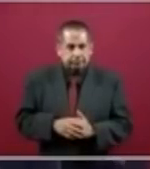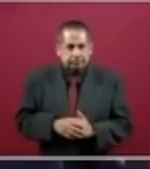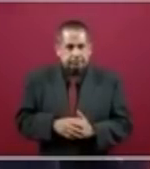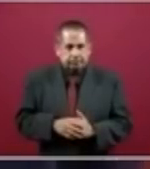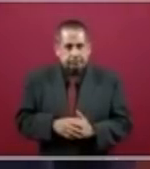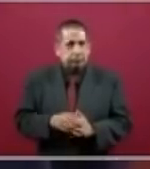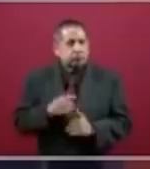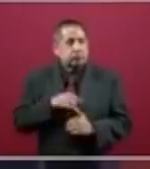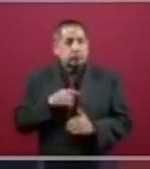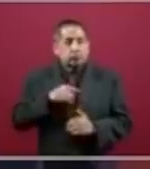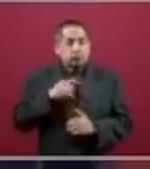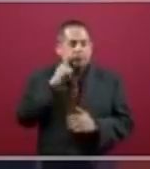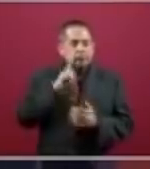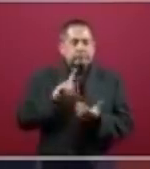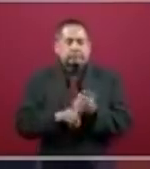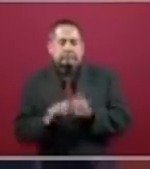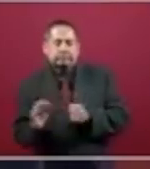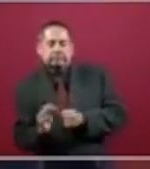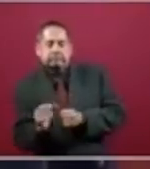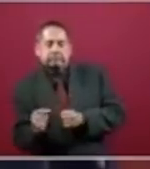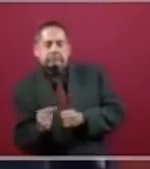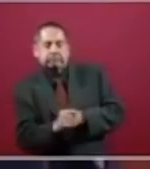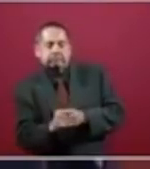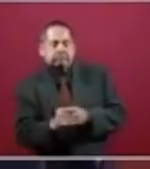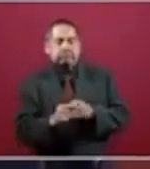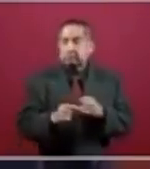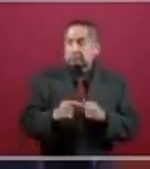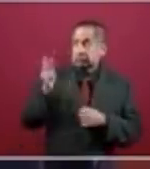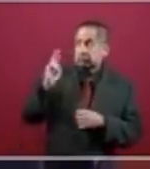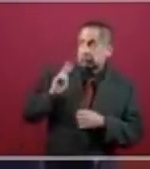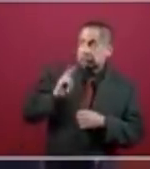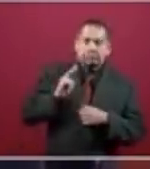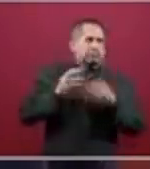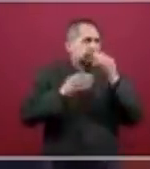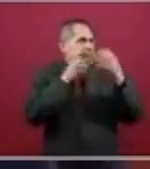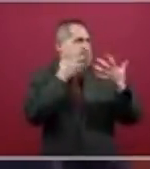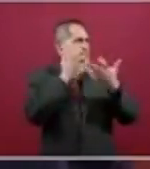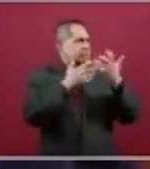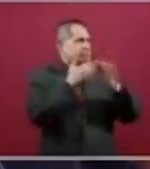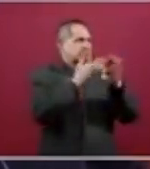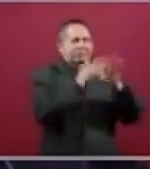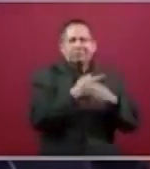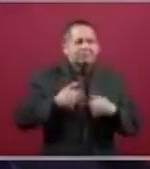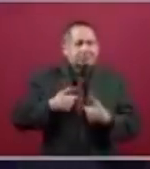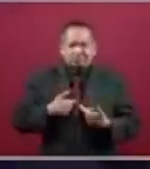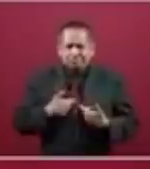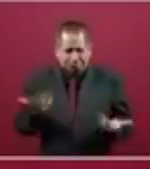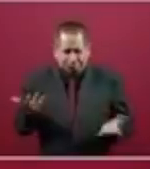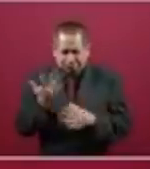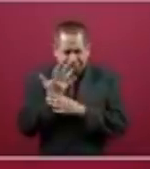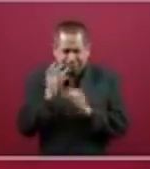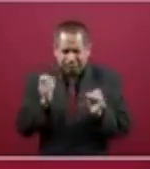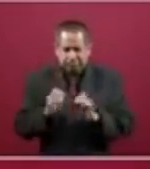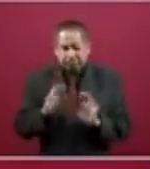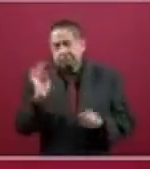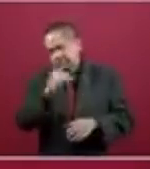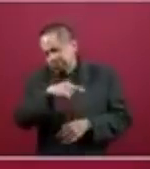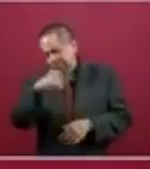yo promuevo eso, pues. Eso sí está mal. Desde luego tienen todo el